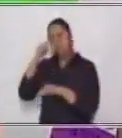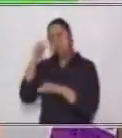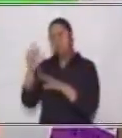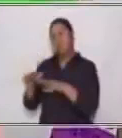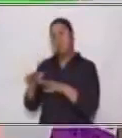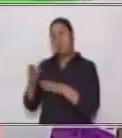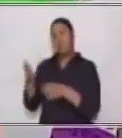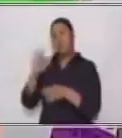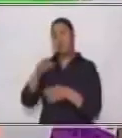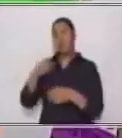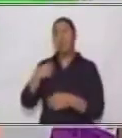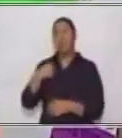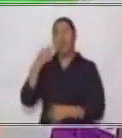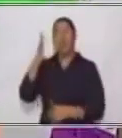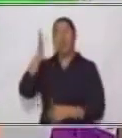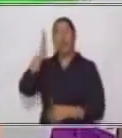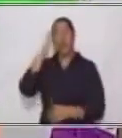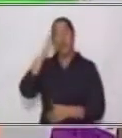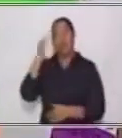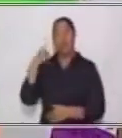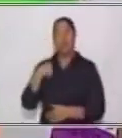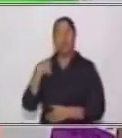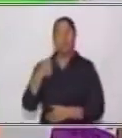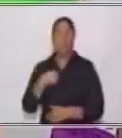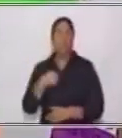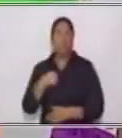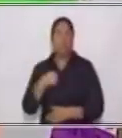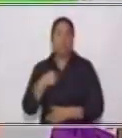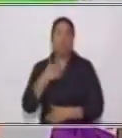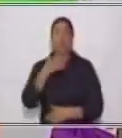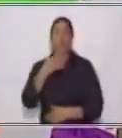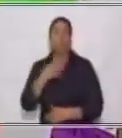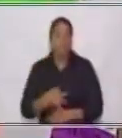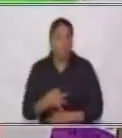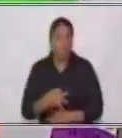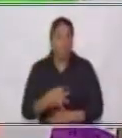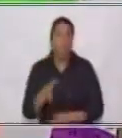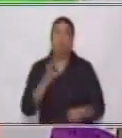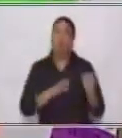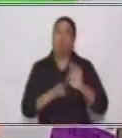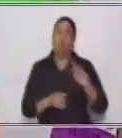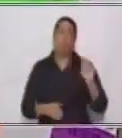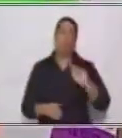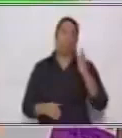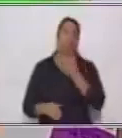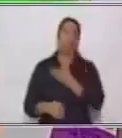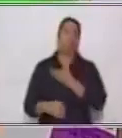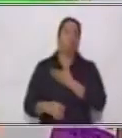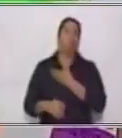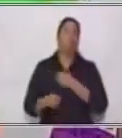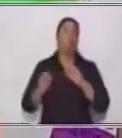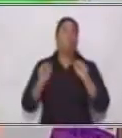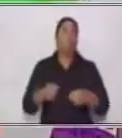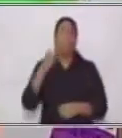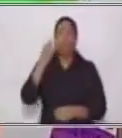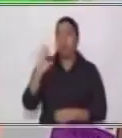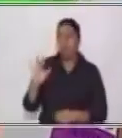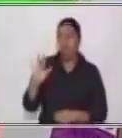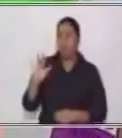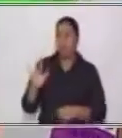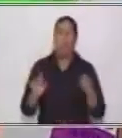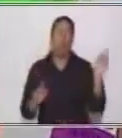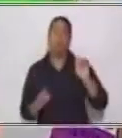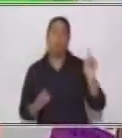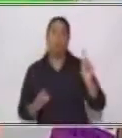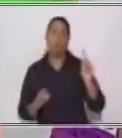está diciendo es verdadero, es falso, es válido o no, es comprobable o no? Ahí